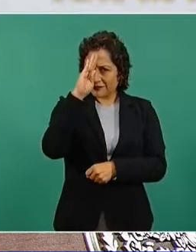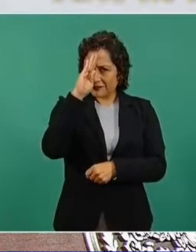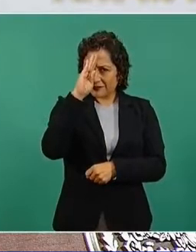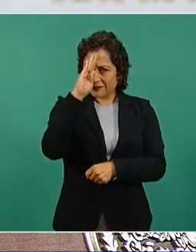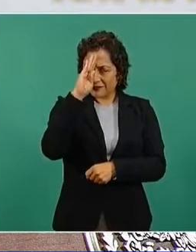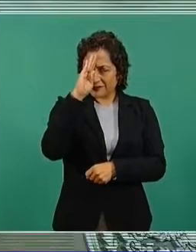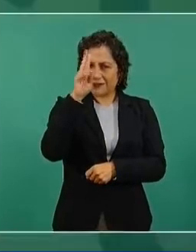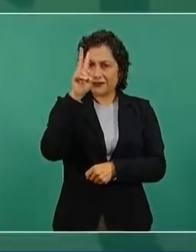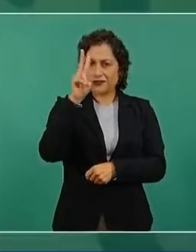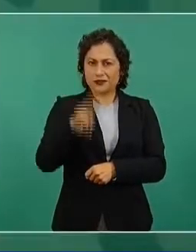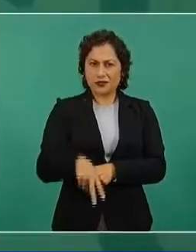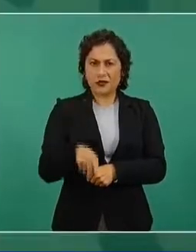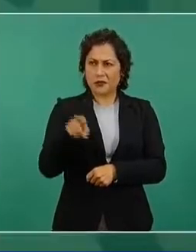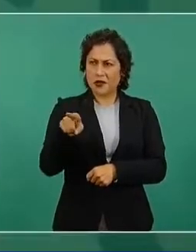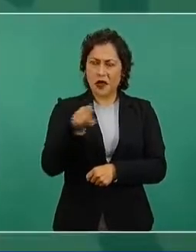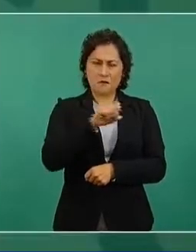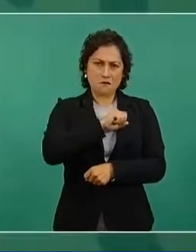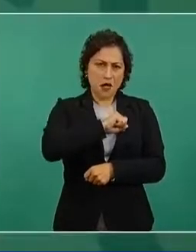y de mal corazón